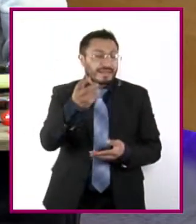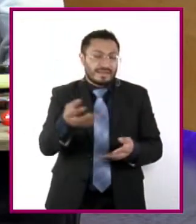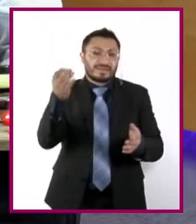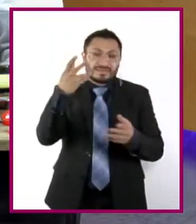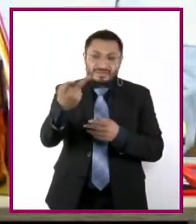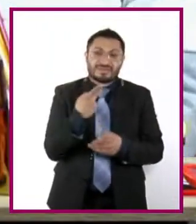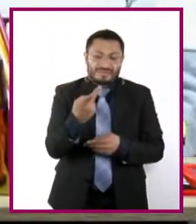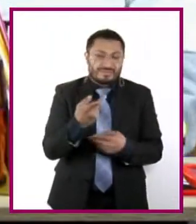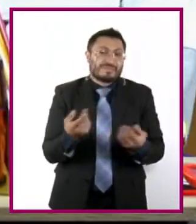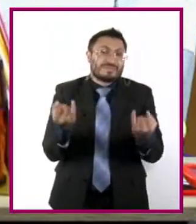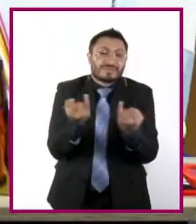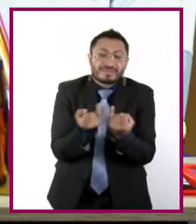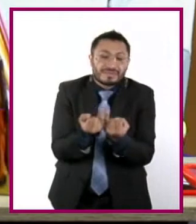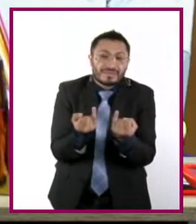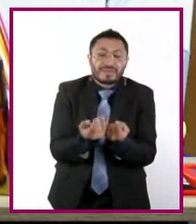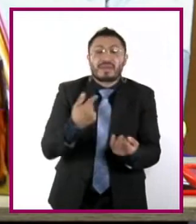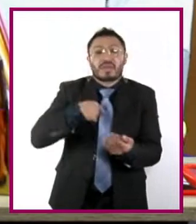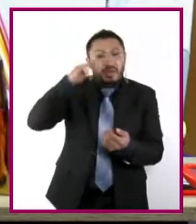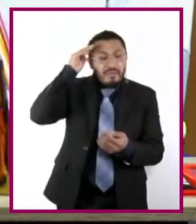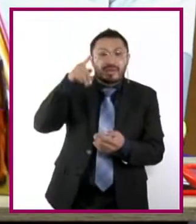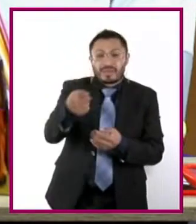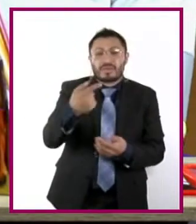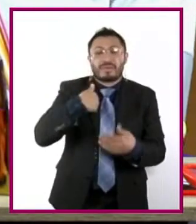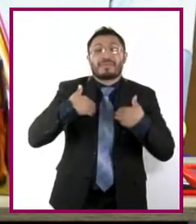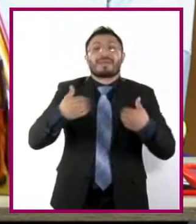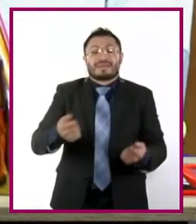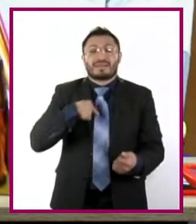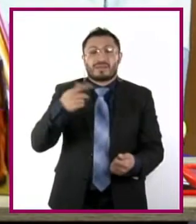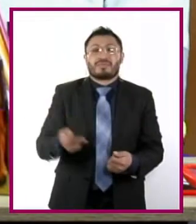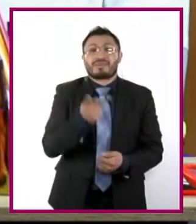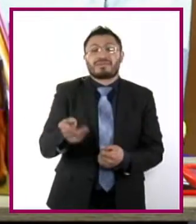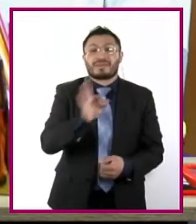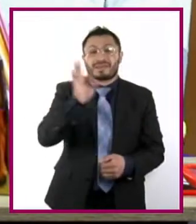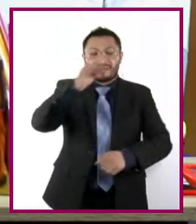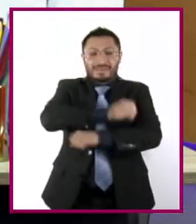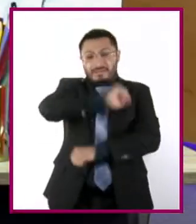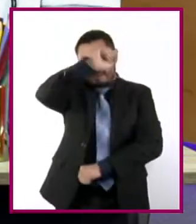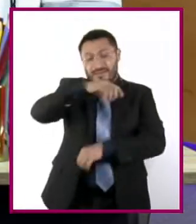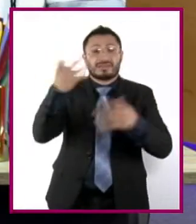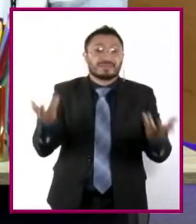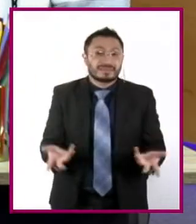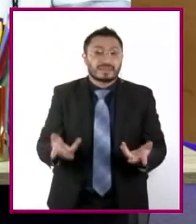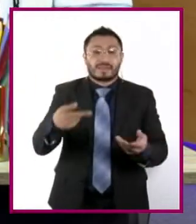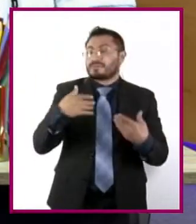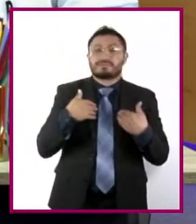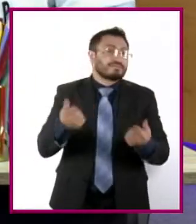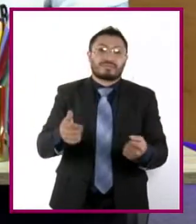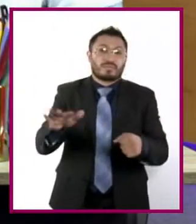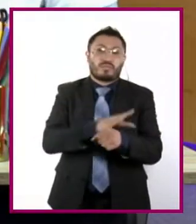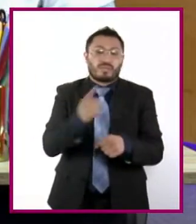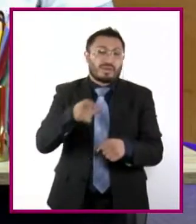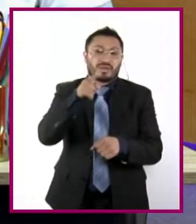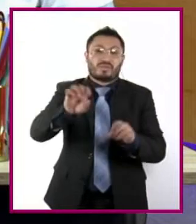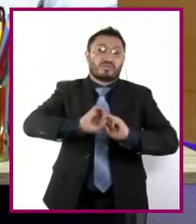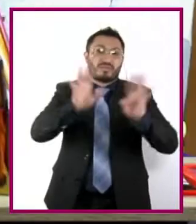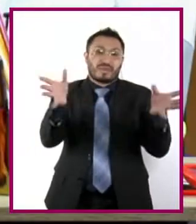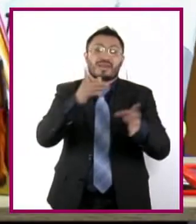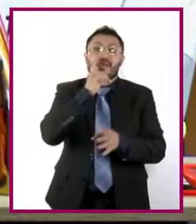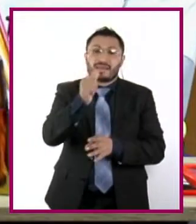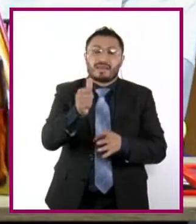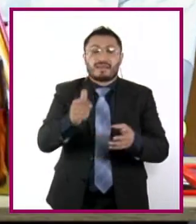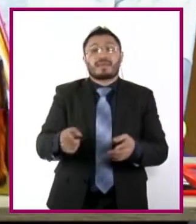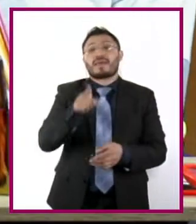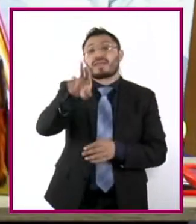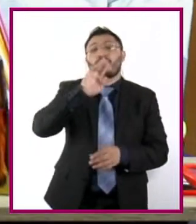pasó a nosotros. Yo supuse que me habías entendido cuando te pregunté si dejaba abierta la ventana. No te entendí porque no fuiste clara. Y